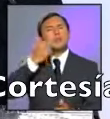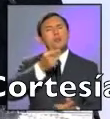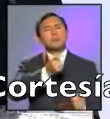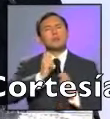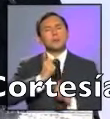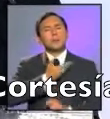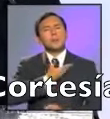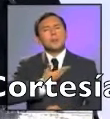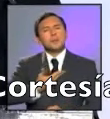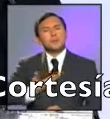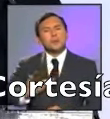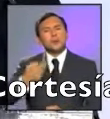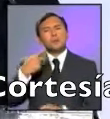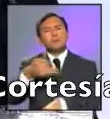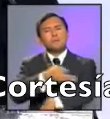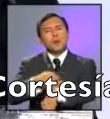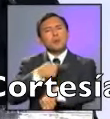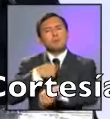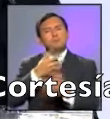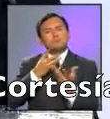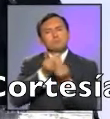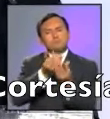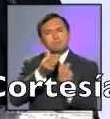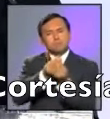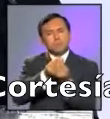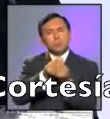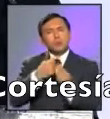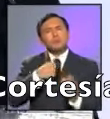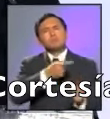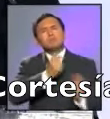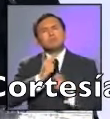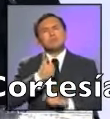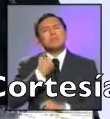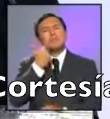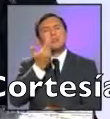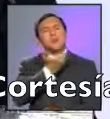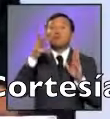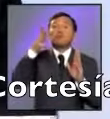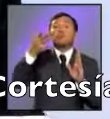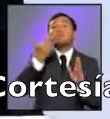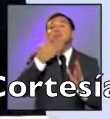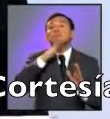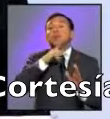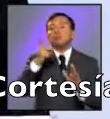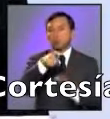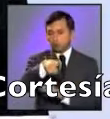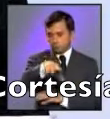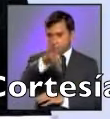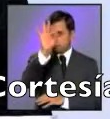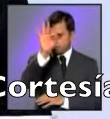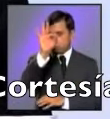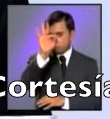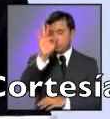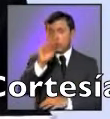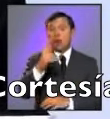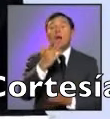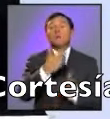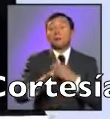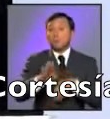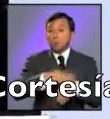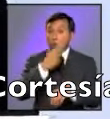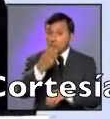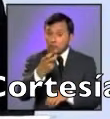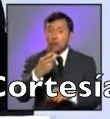yo quiero ser presidenta porque tengo la sensibilidad como mujer para escucharlos por eso en este debate no